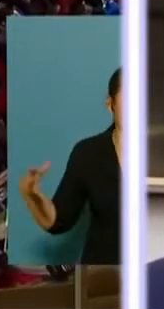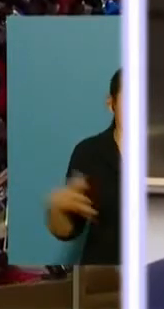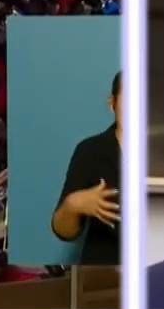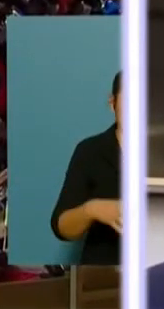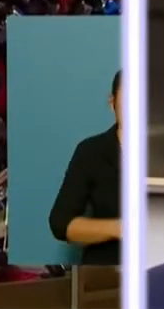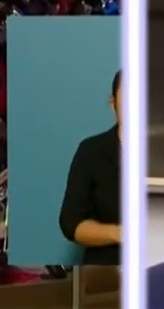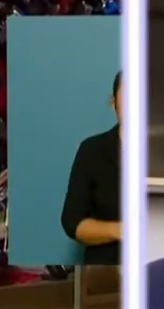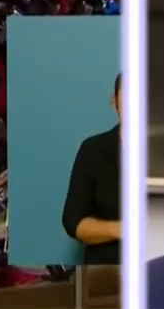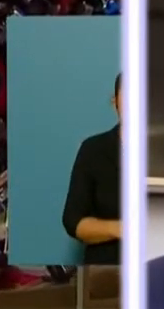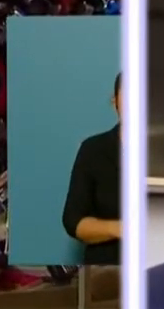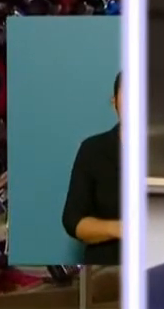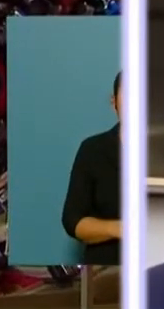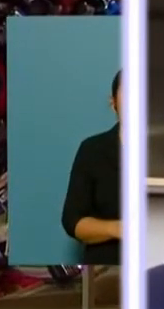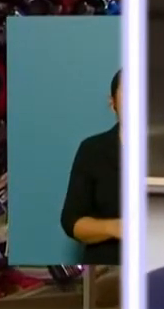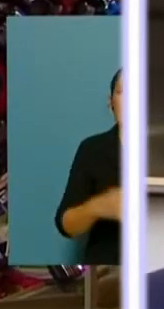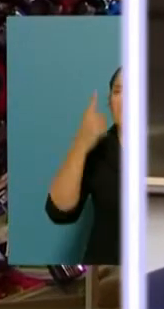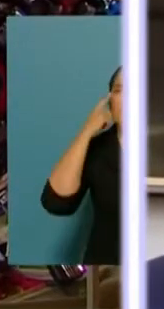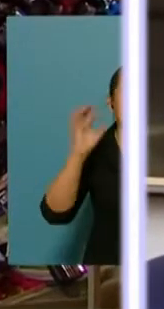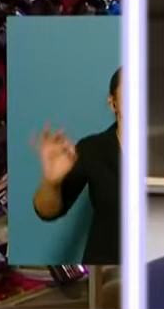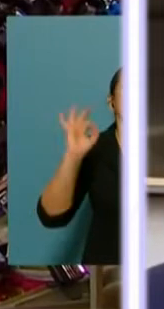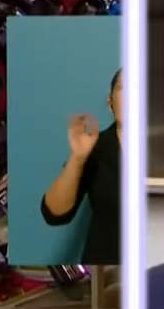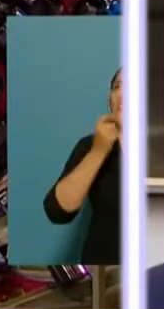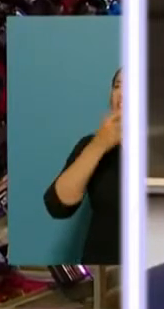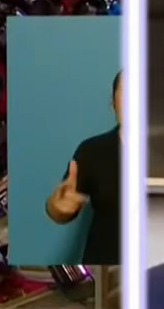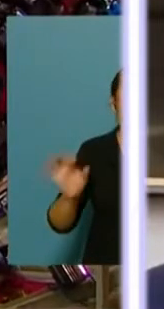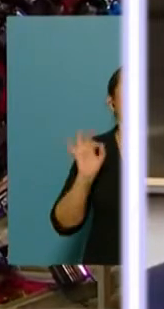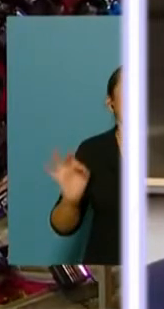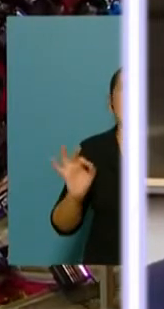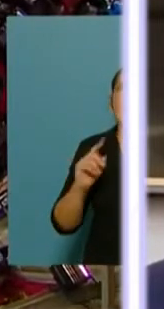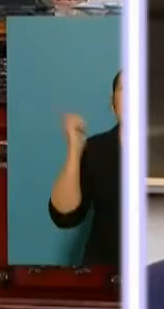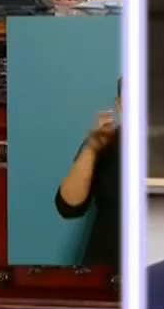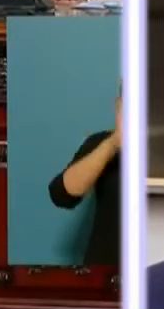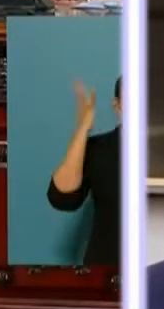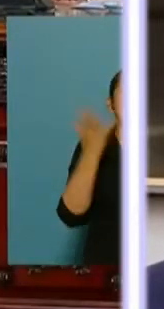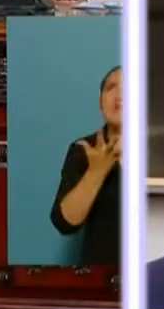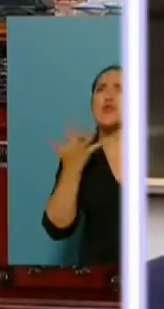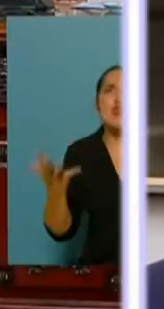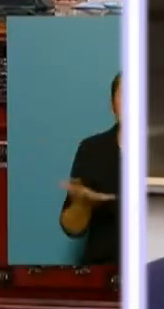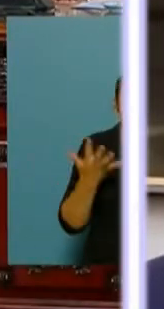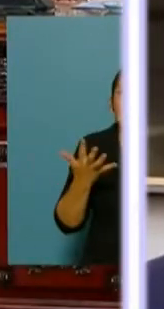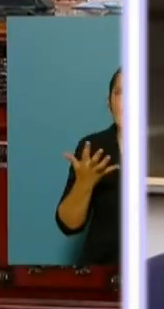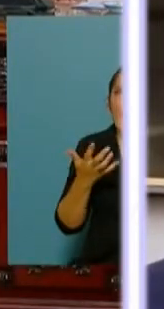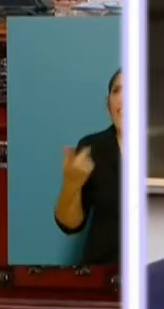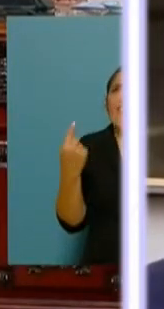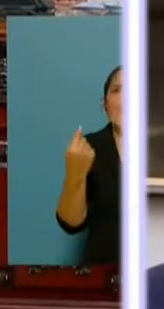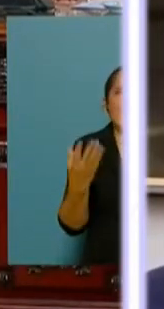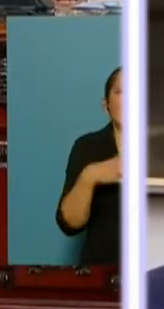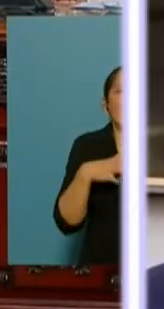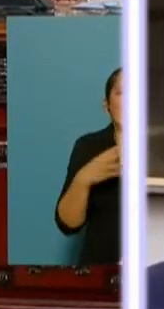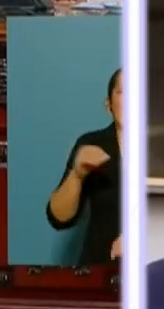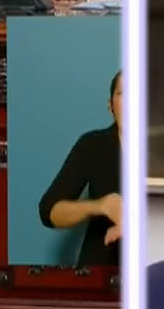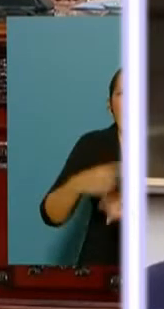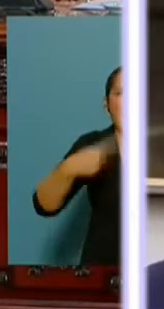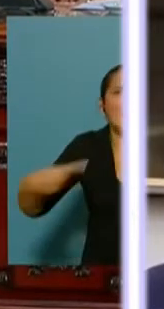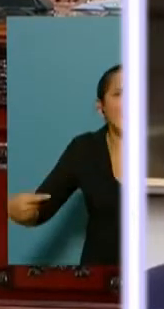van a ser los ejes centrales, digamos, de la pelea política del gobierno en este año, y también marcó a las claras, como muchos discursos,